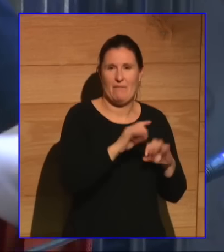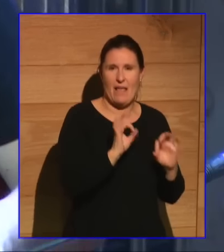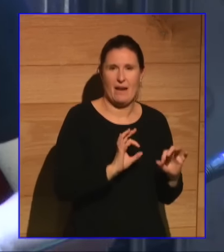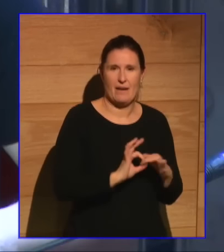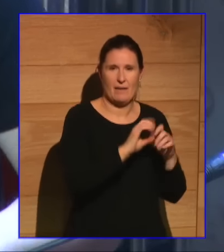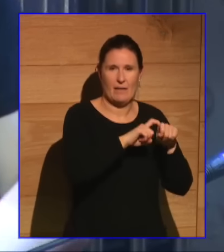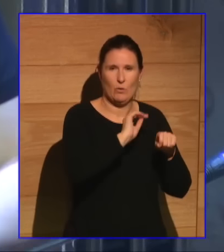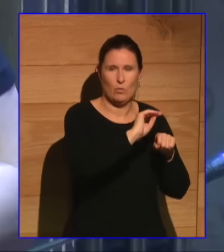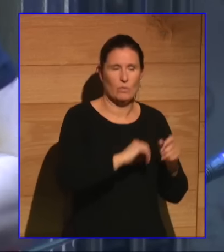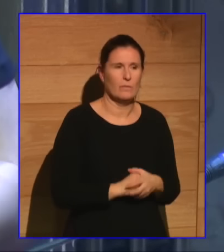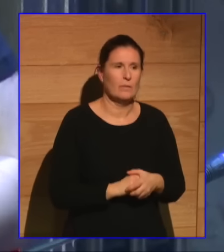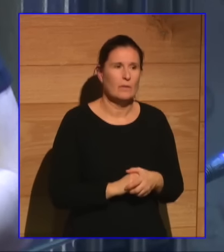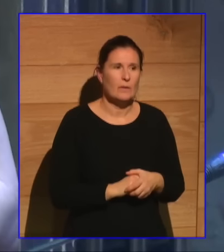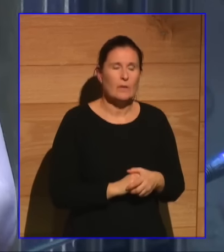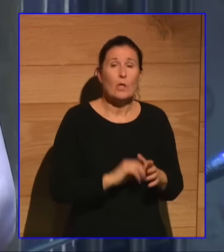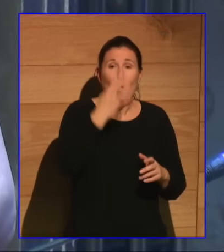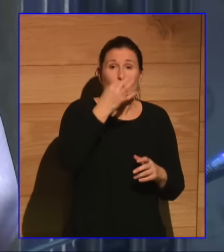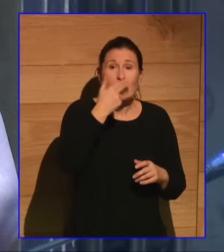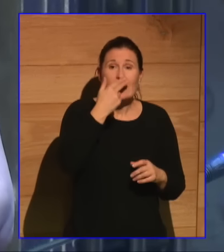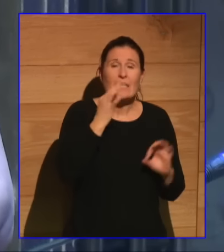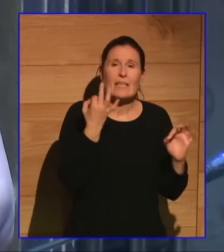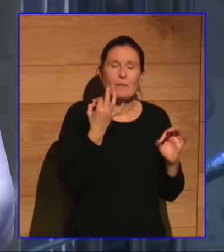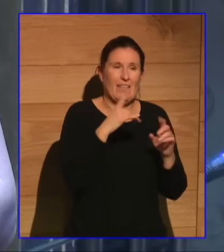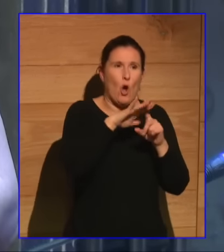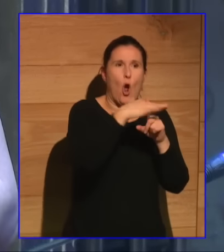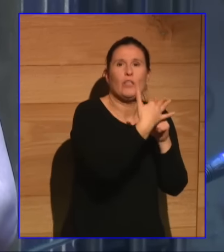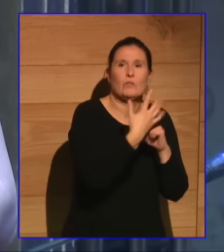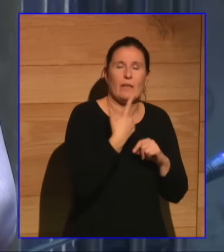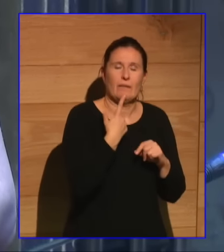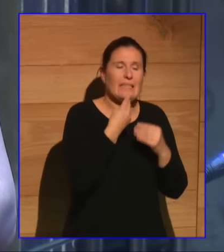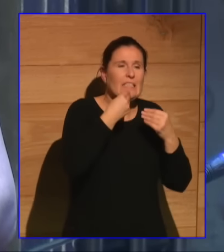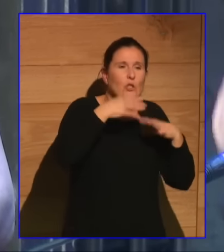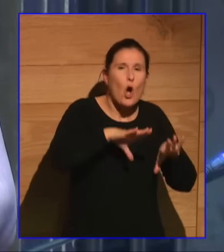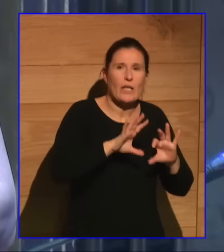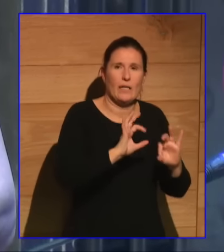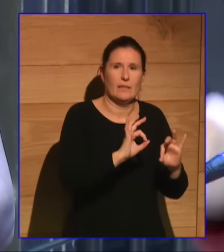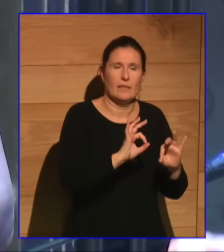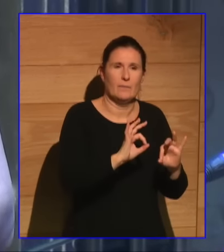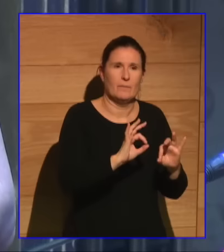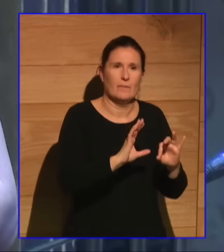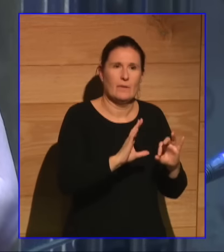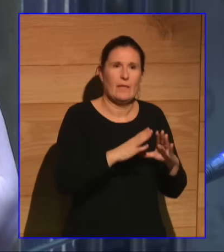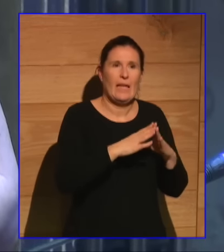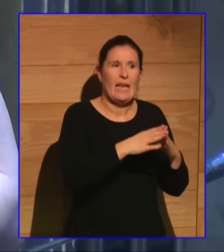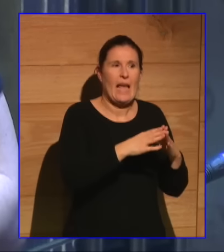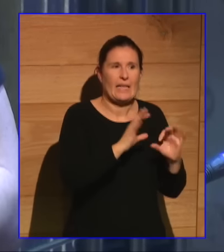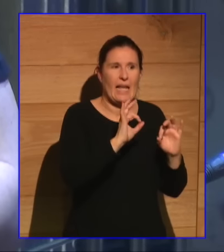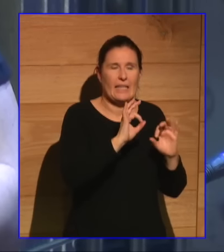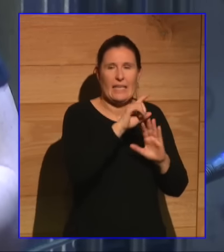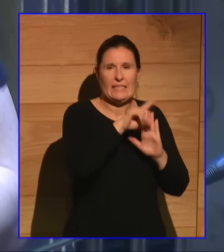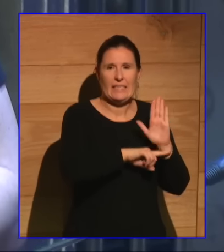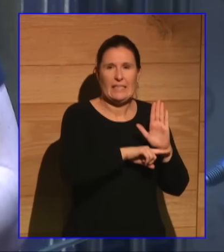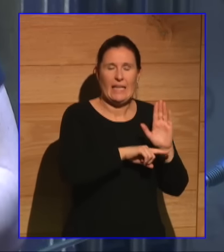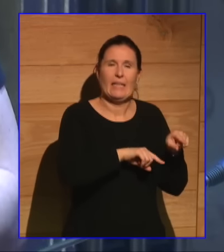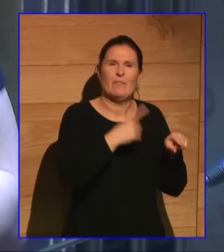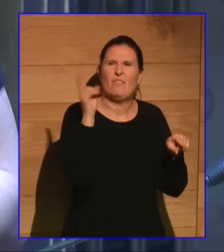lo interesante sería contextualizar de dónde viene la historia de El Arca de Schindler. Tú eso lo haces fenomenal, Juan.